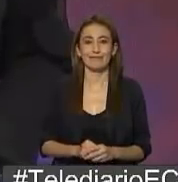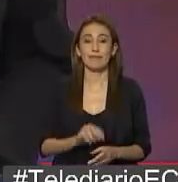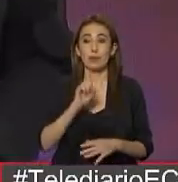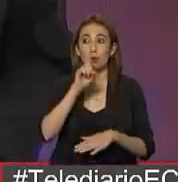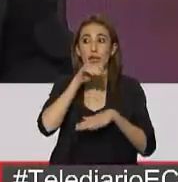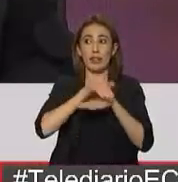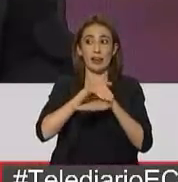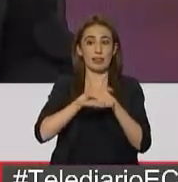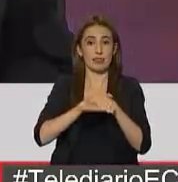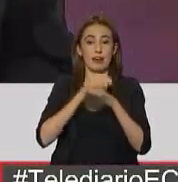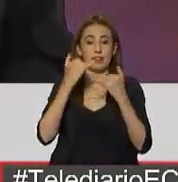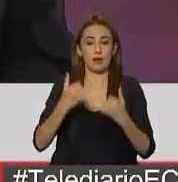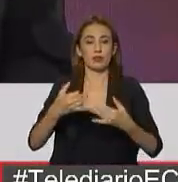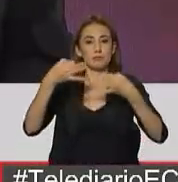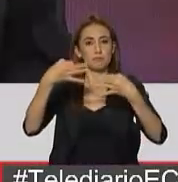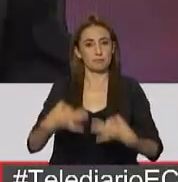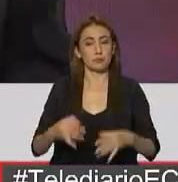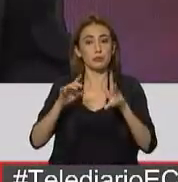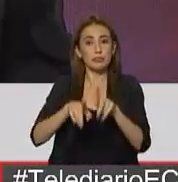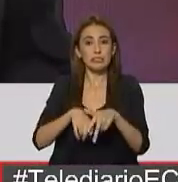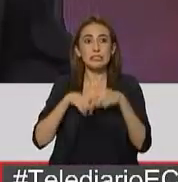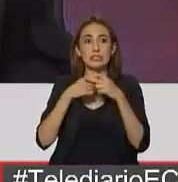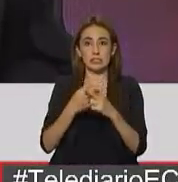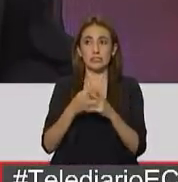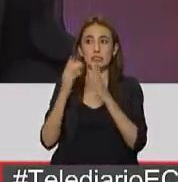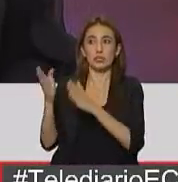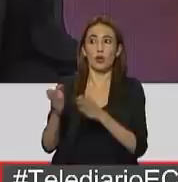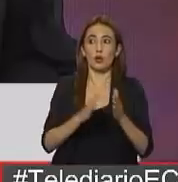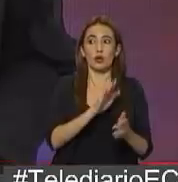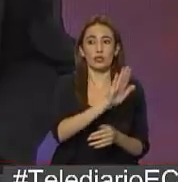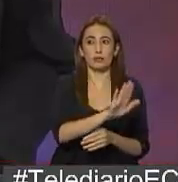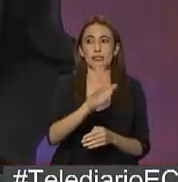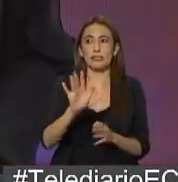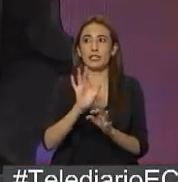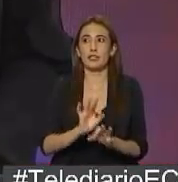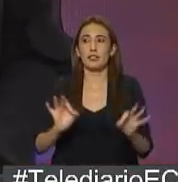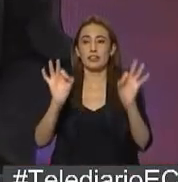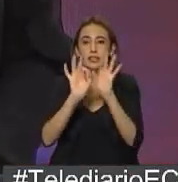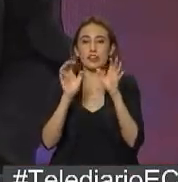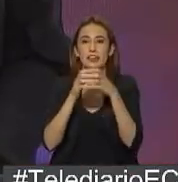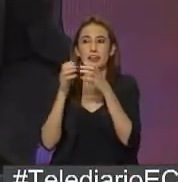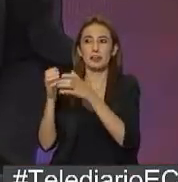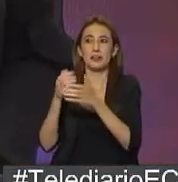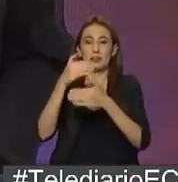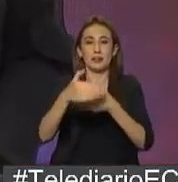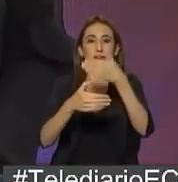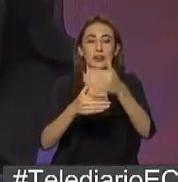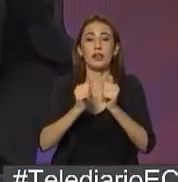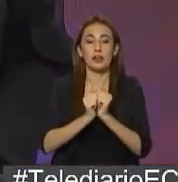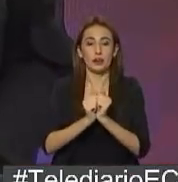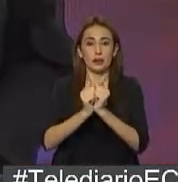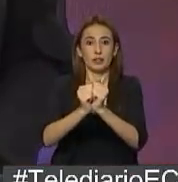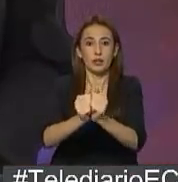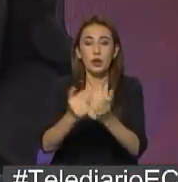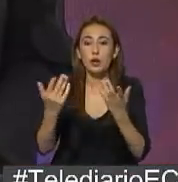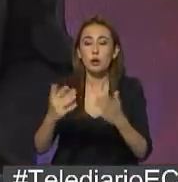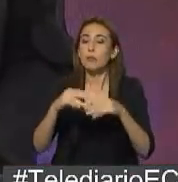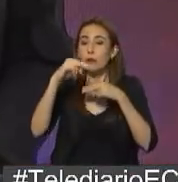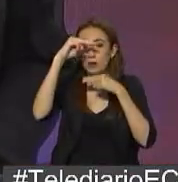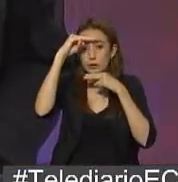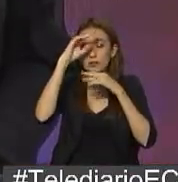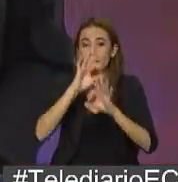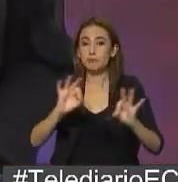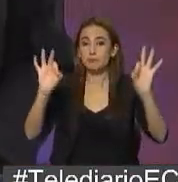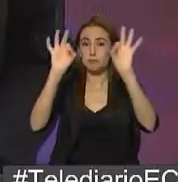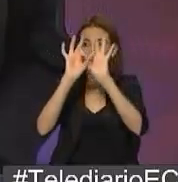13 horas en punto, excelente inicio de semana para cada uno de nuestros televidentes. Gracias por acompañarnos en Telediario Emisión Central con las noticias